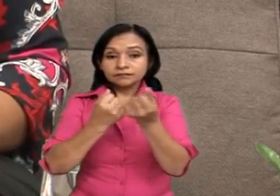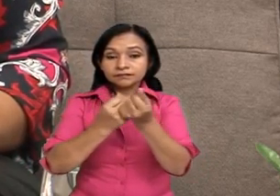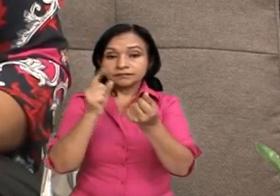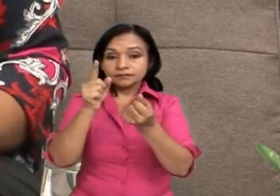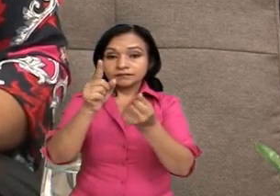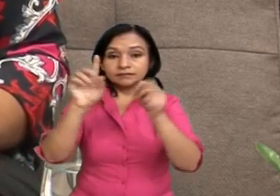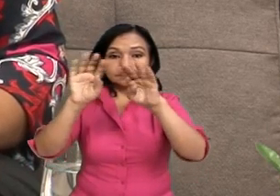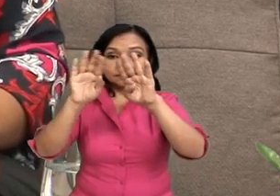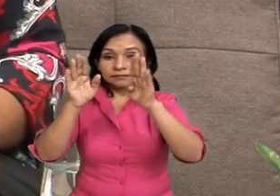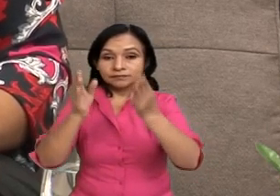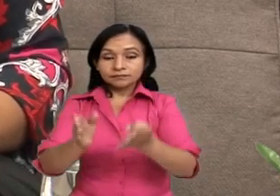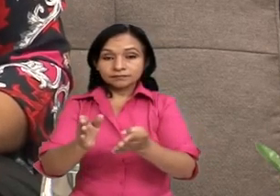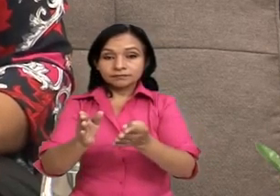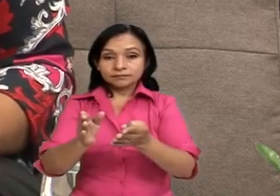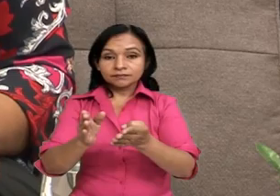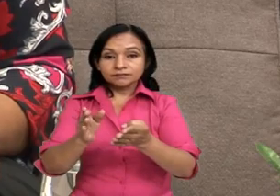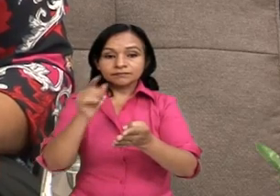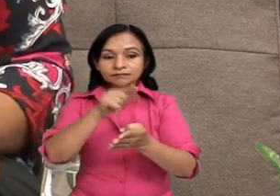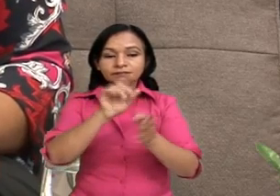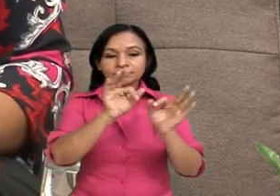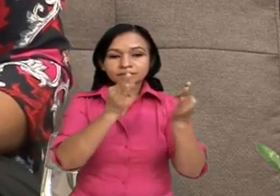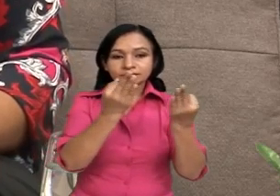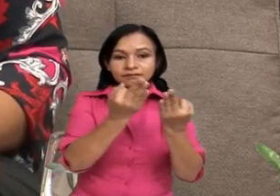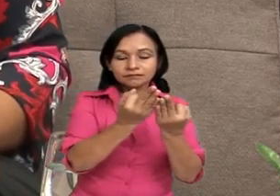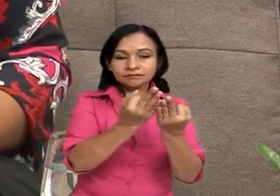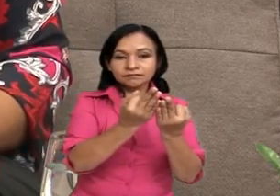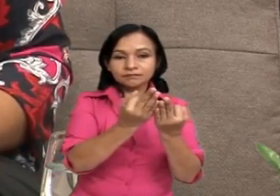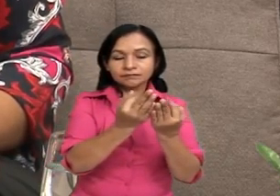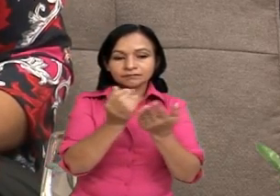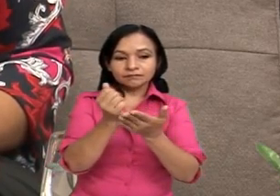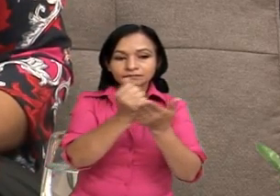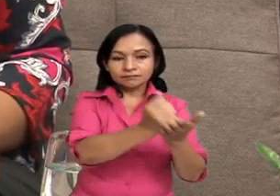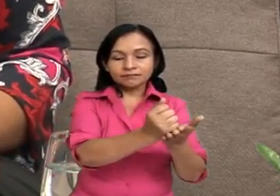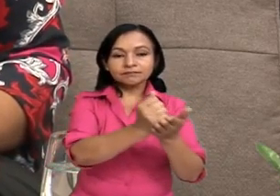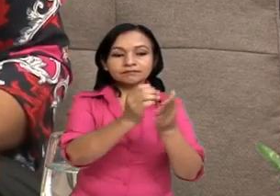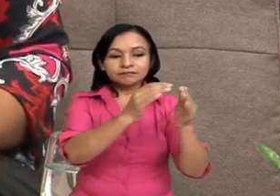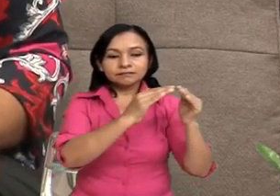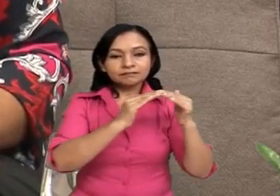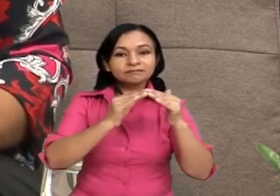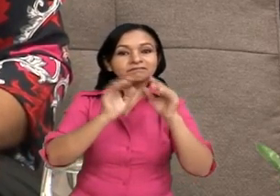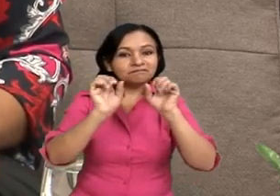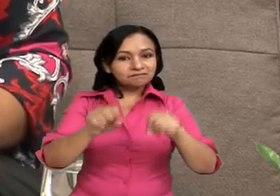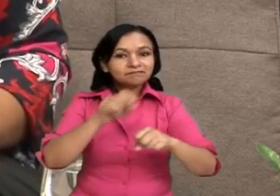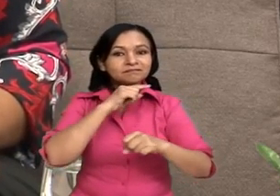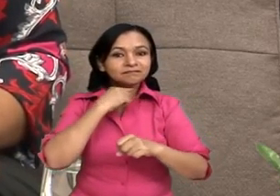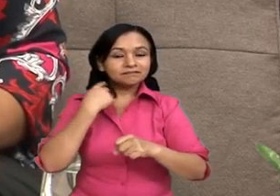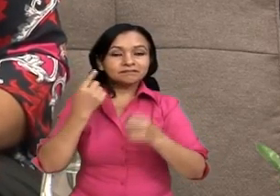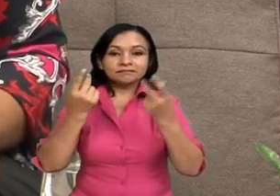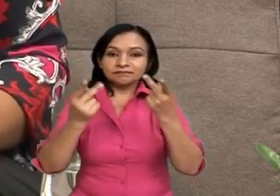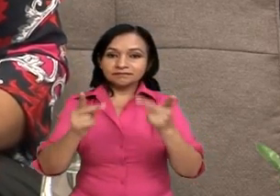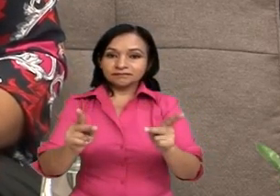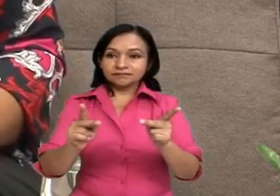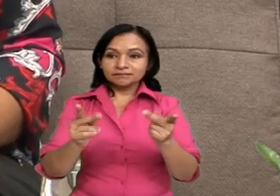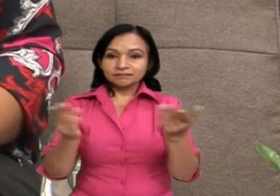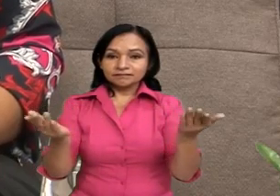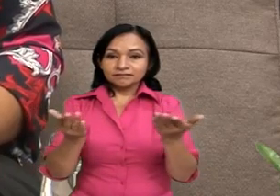mujer, vos capitalizás a la familia, capitalizás a la comunidad. Sin embargo, y